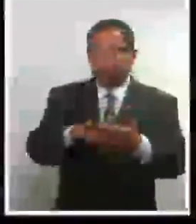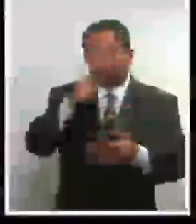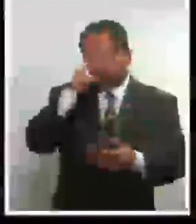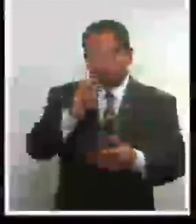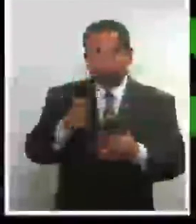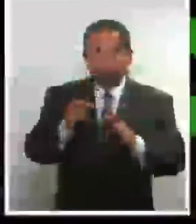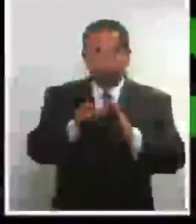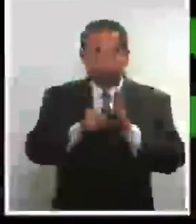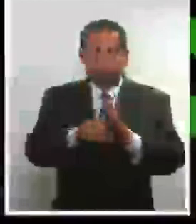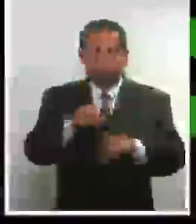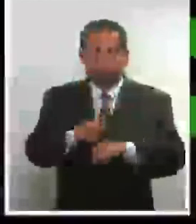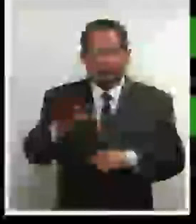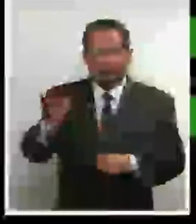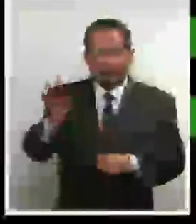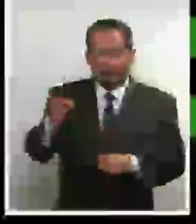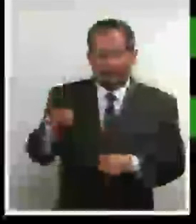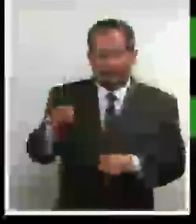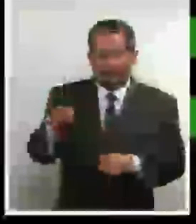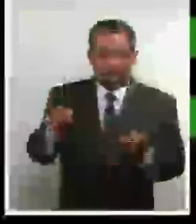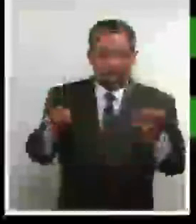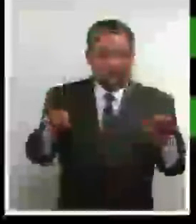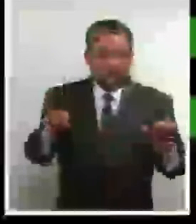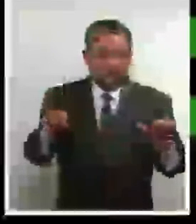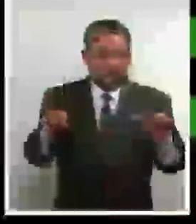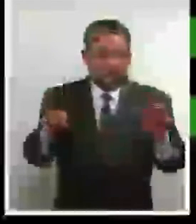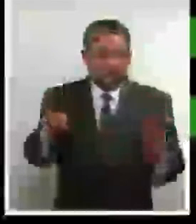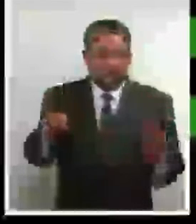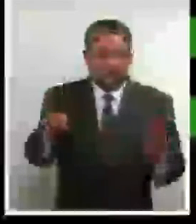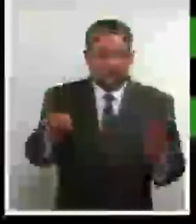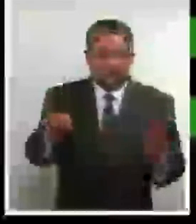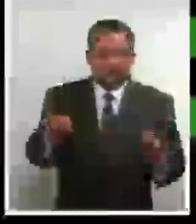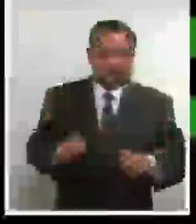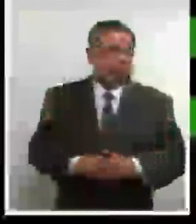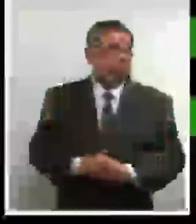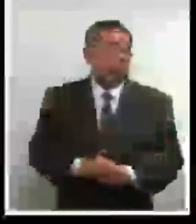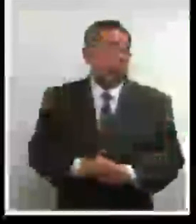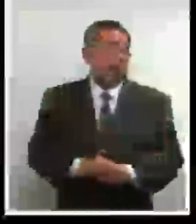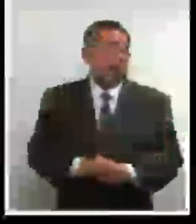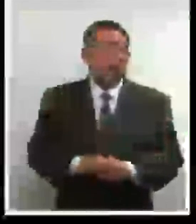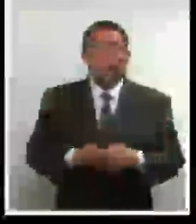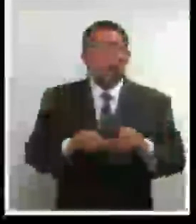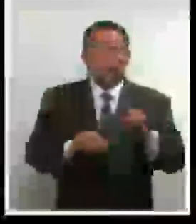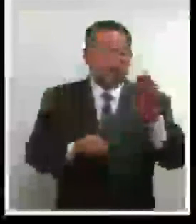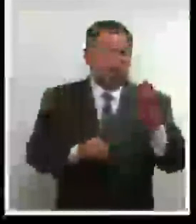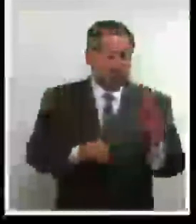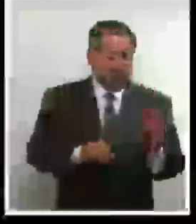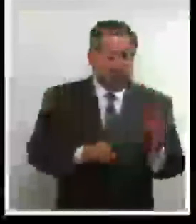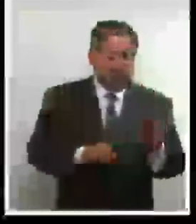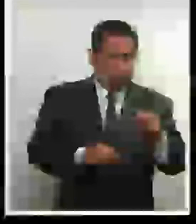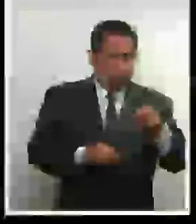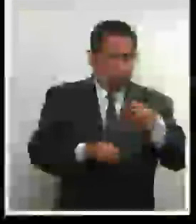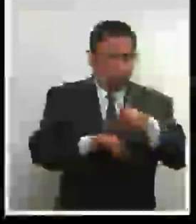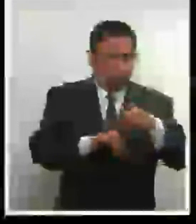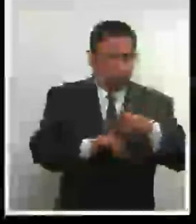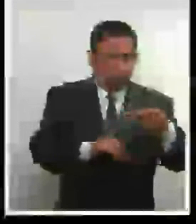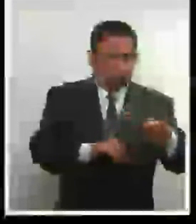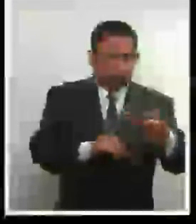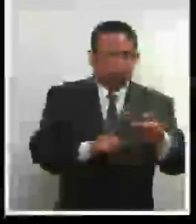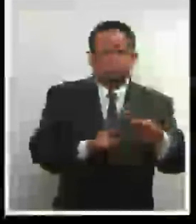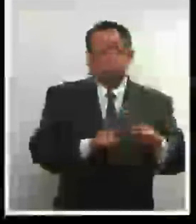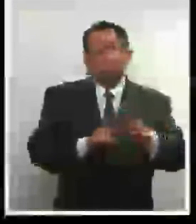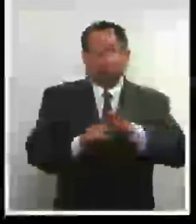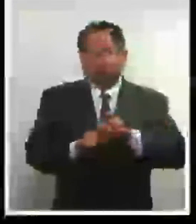este artículo 49, apartado A y B, en sus numerales ya